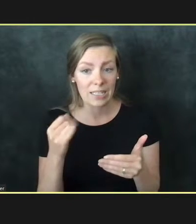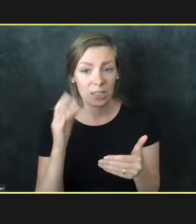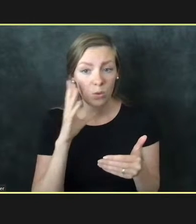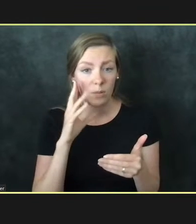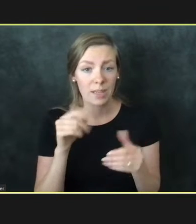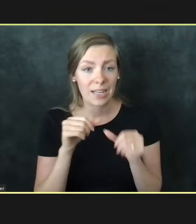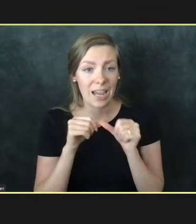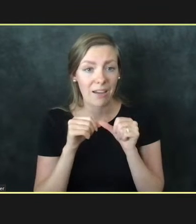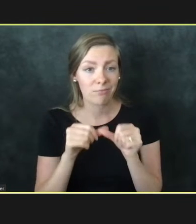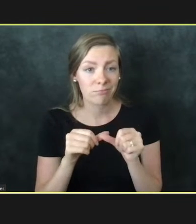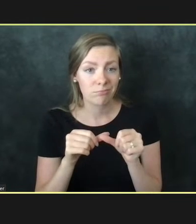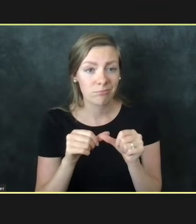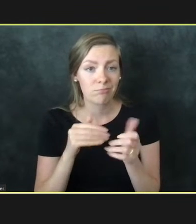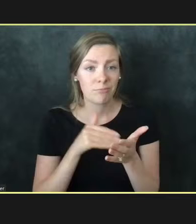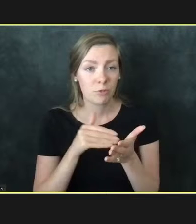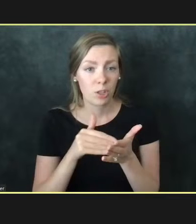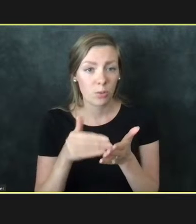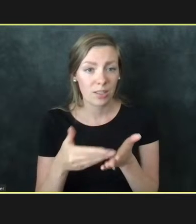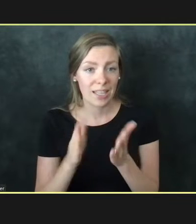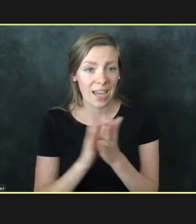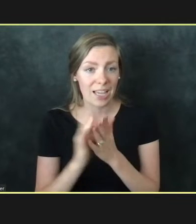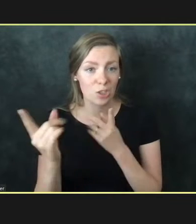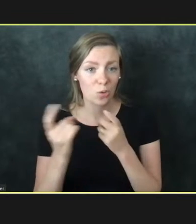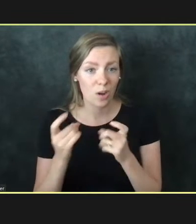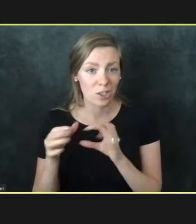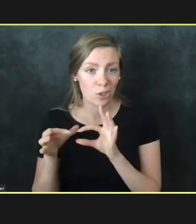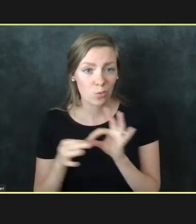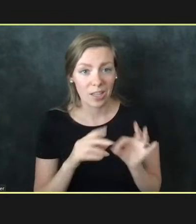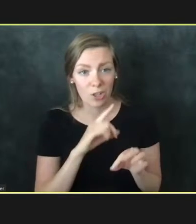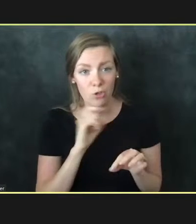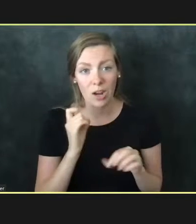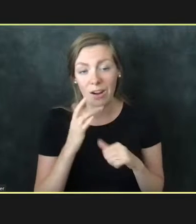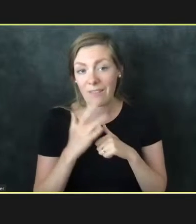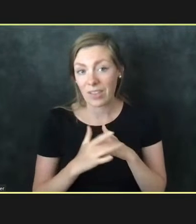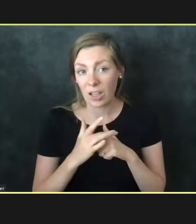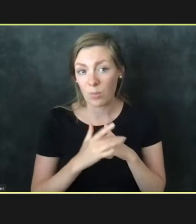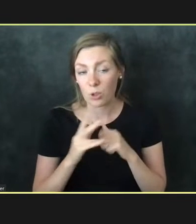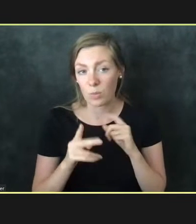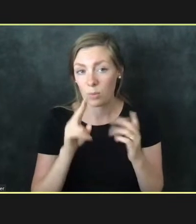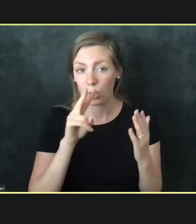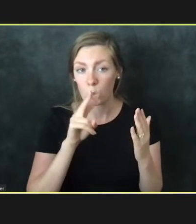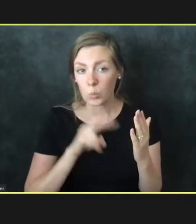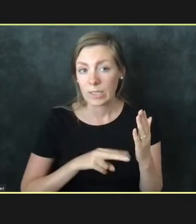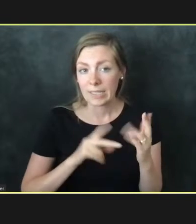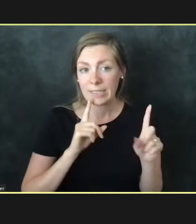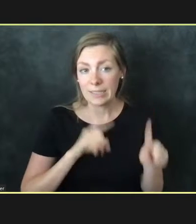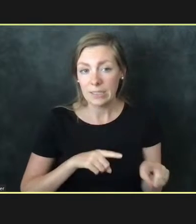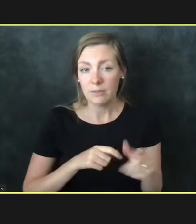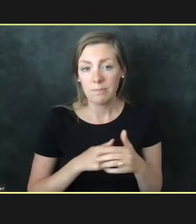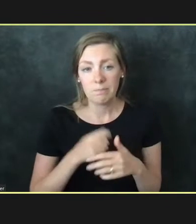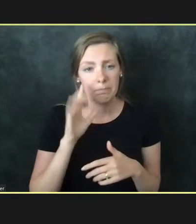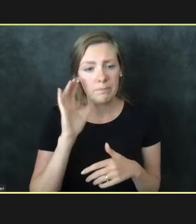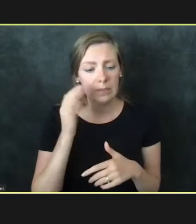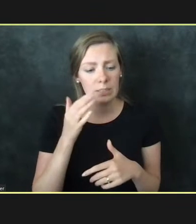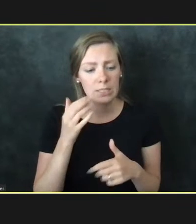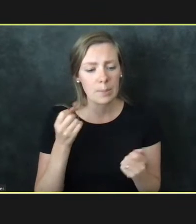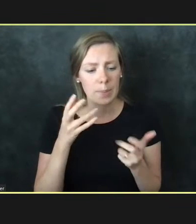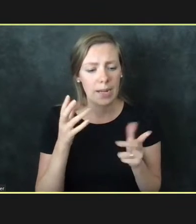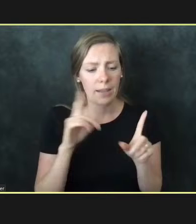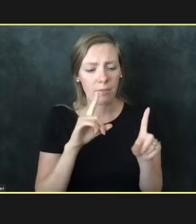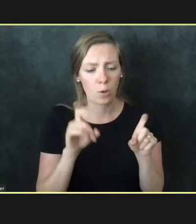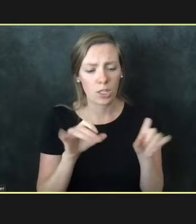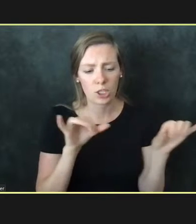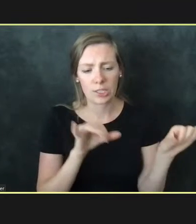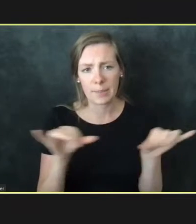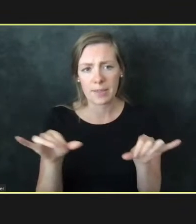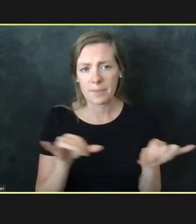vamos a tener más ideas o también para hacer preguntas. Ya, para entonces le seguimos